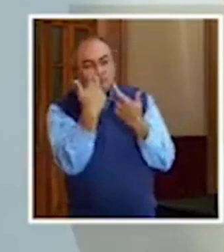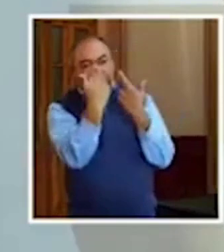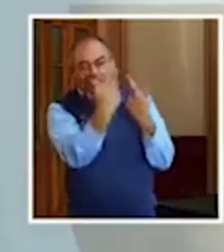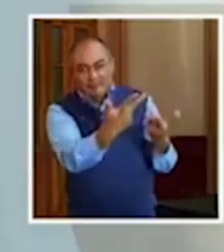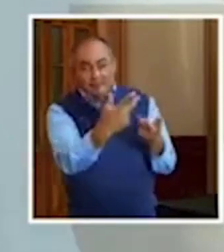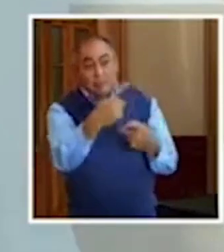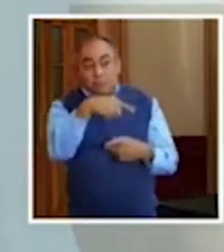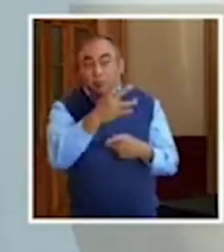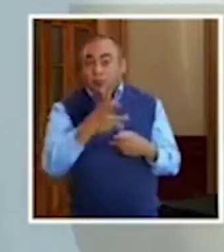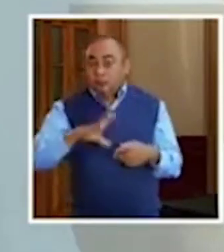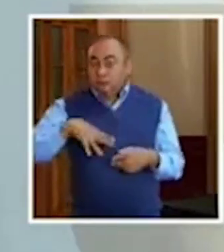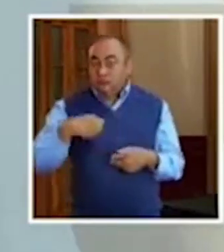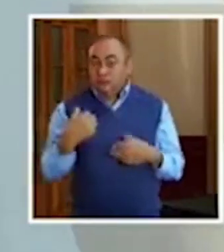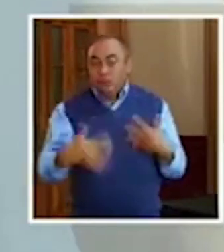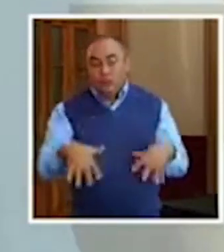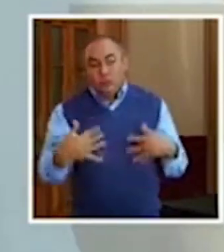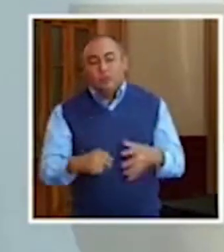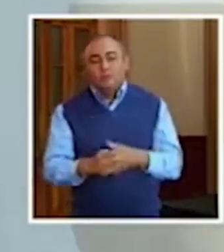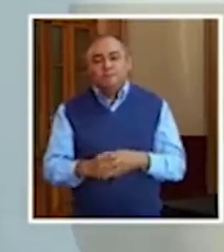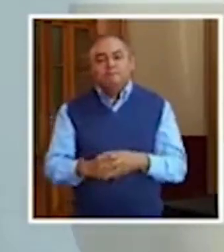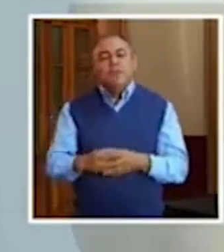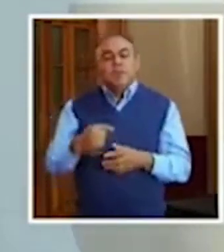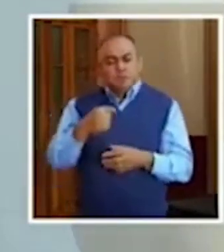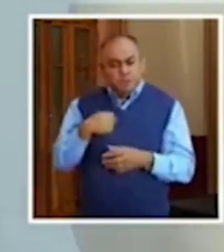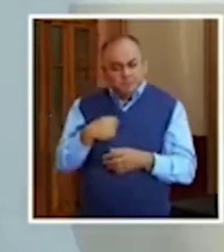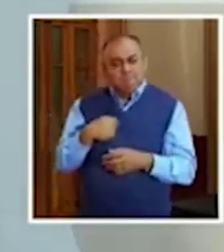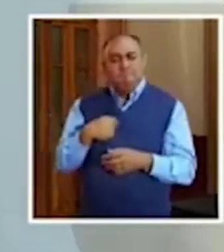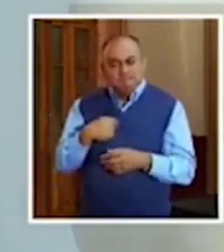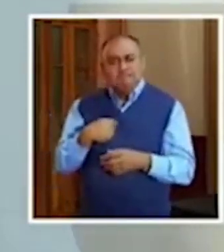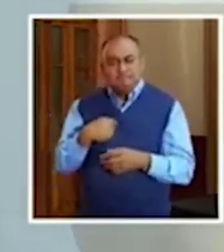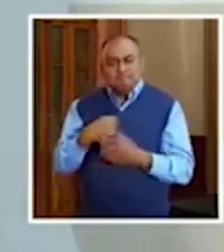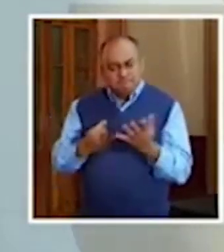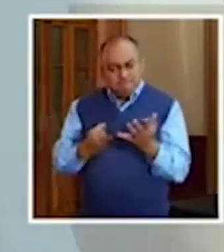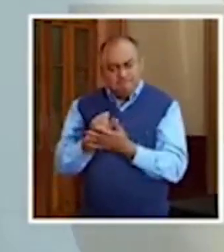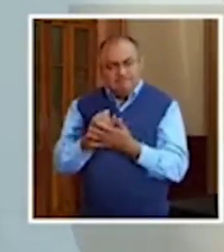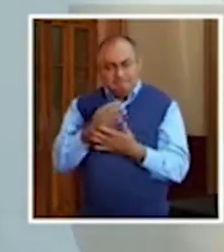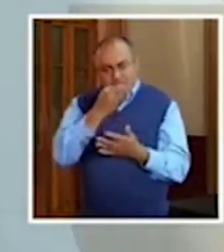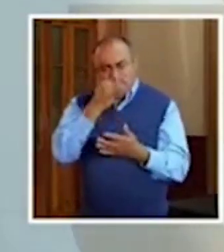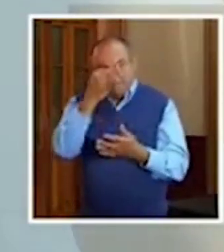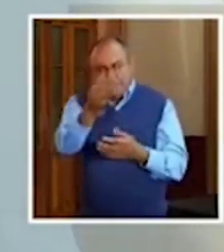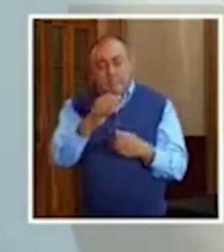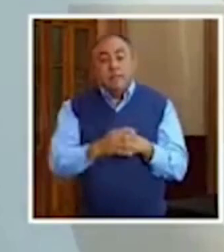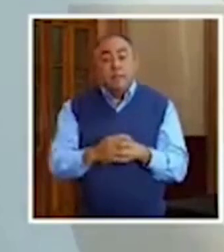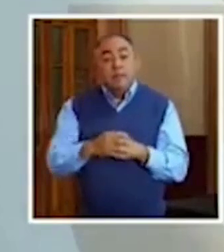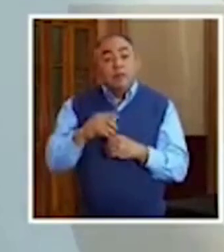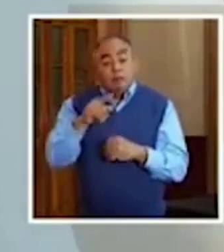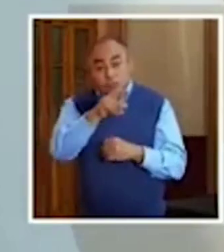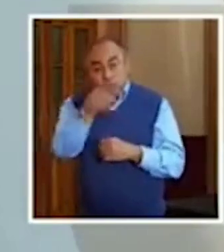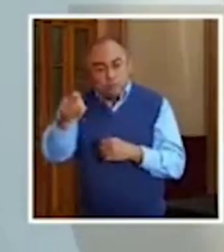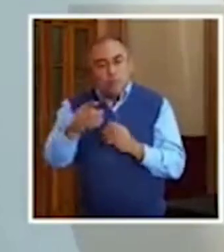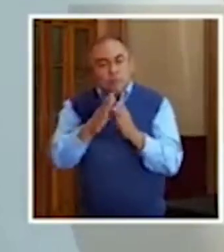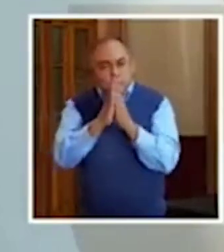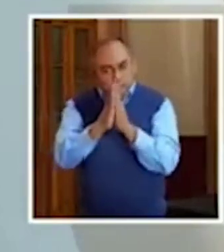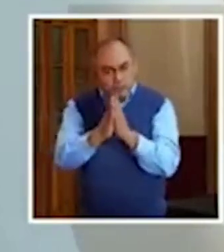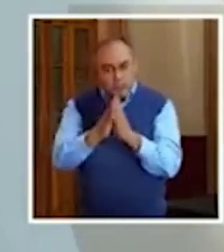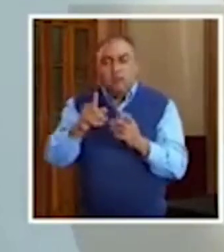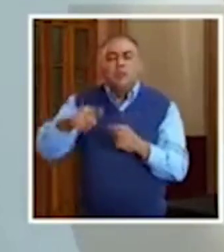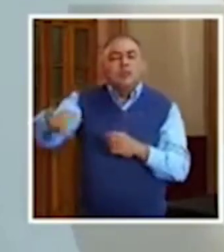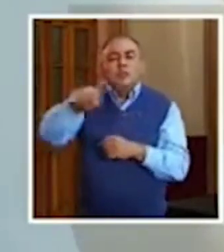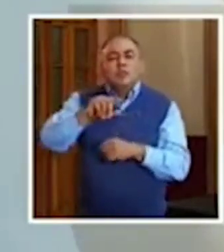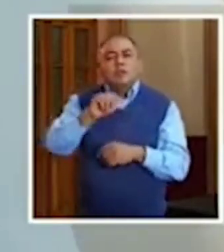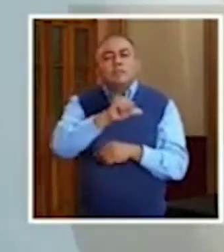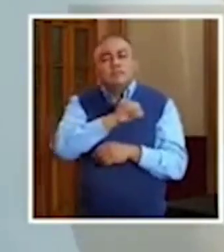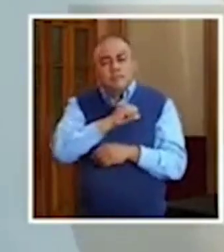y yo me veo obligado a pedir que se preparen alcaldes,